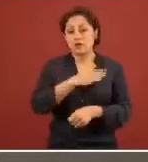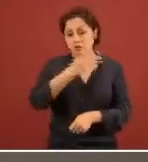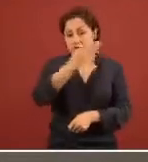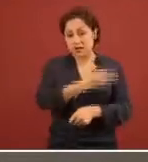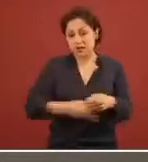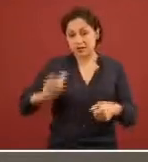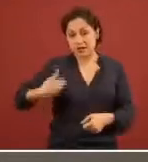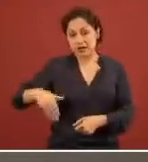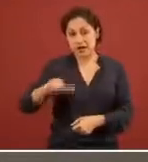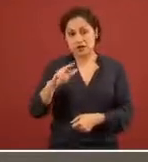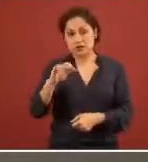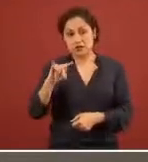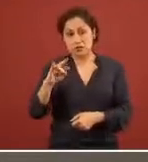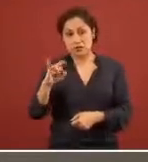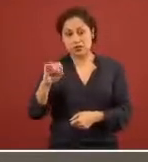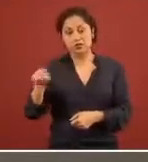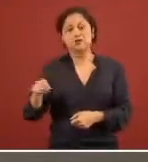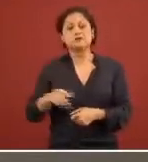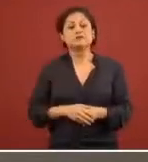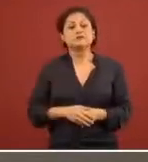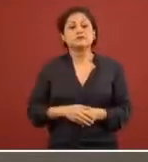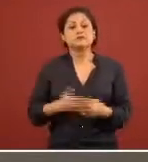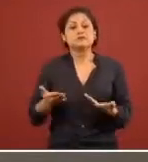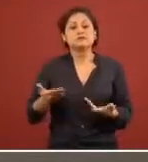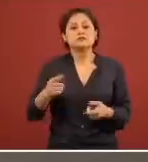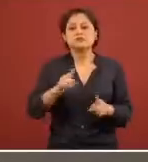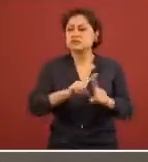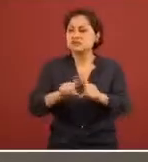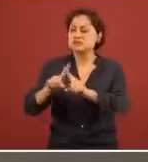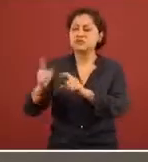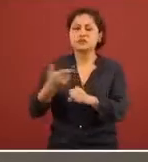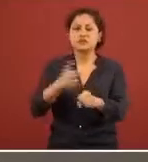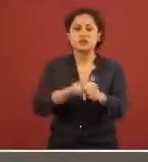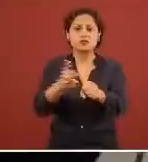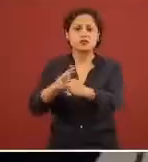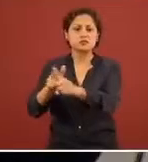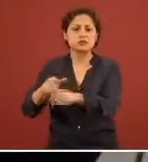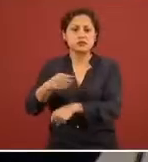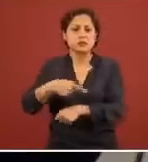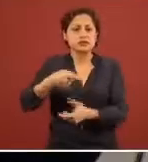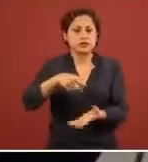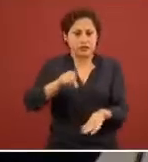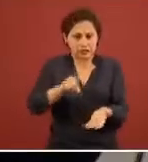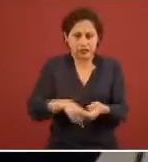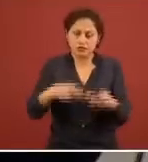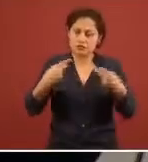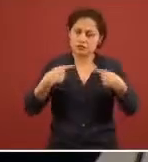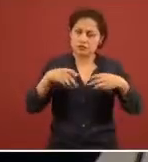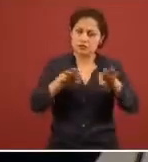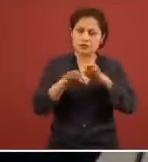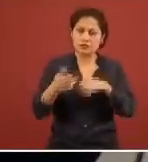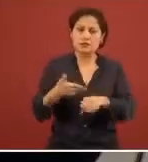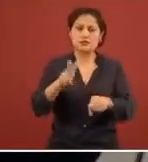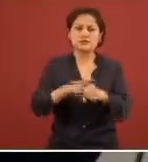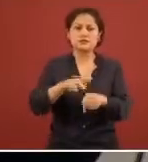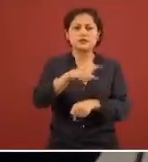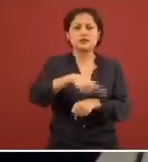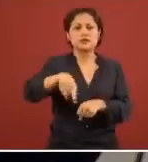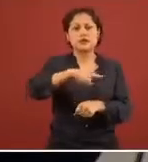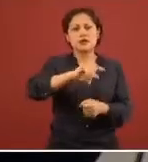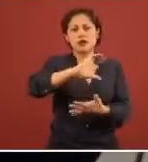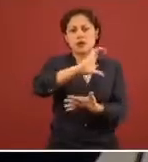de Piedepágina. En varios hospitales hay varios doctores que están y personal médico que está contratado bajo un régimen